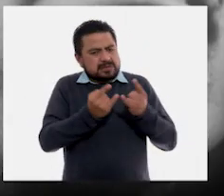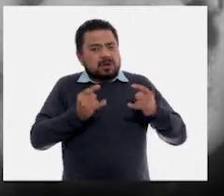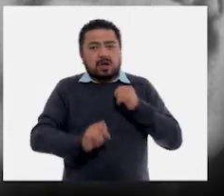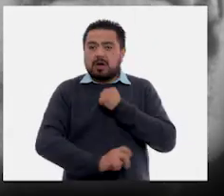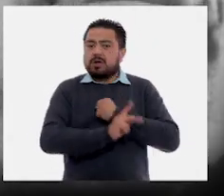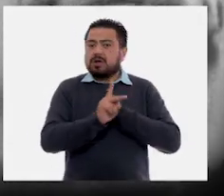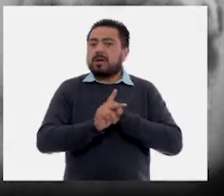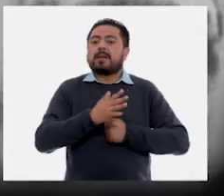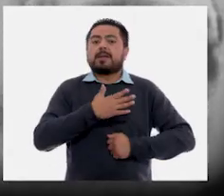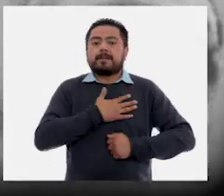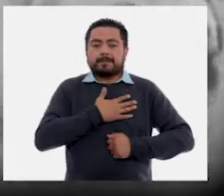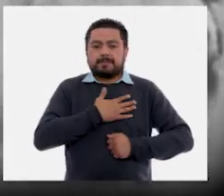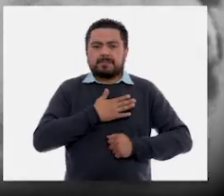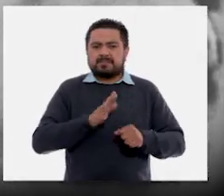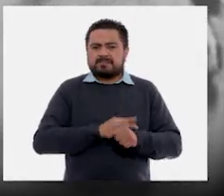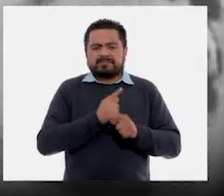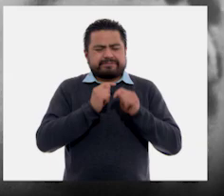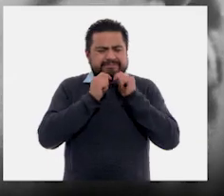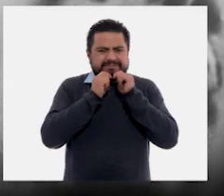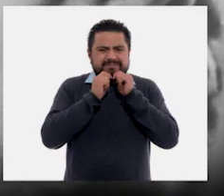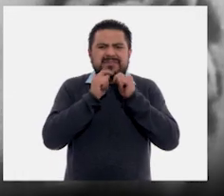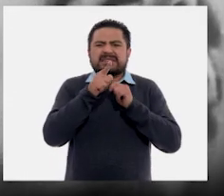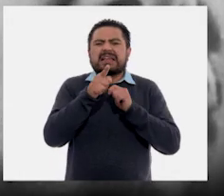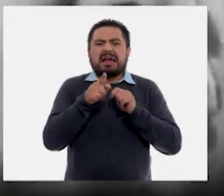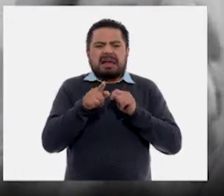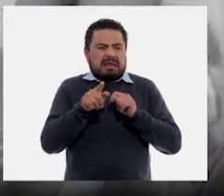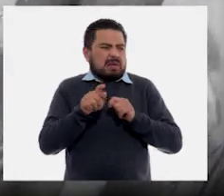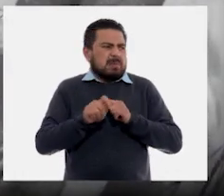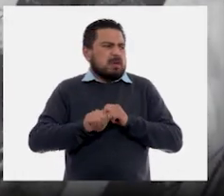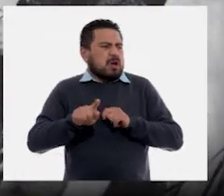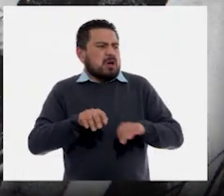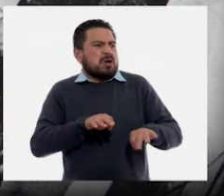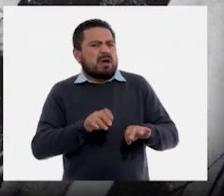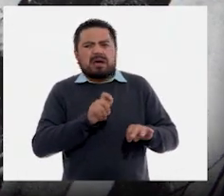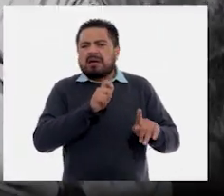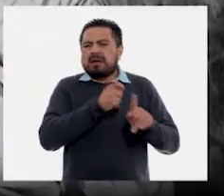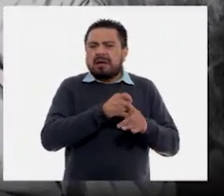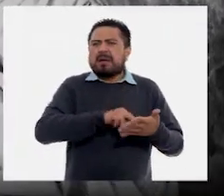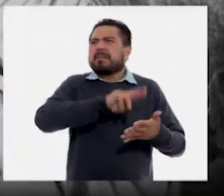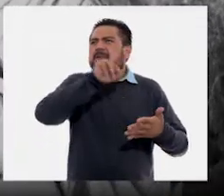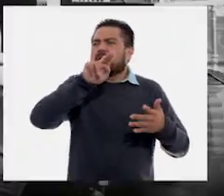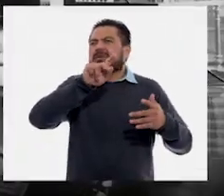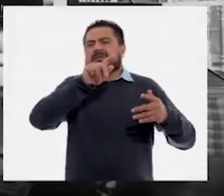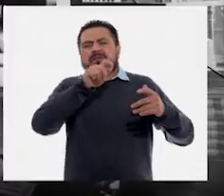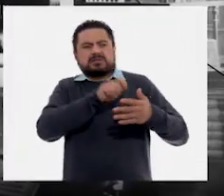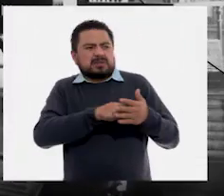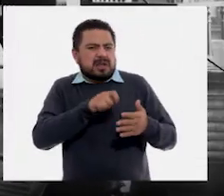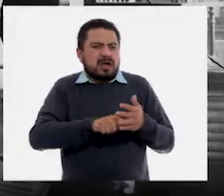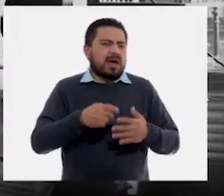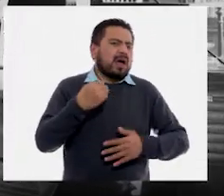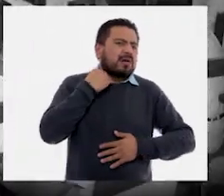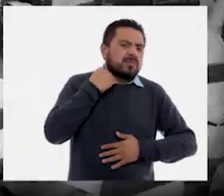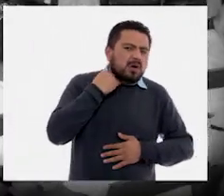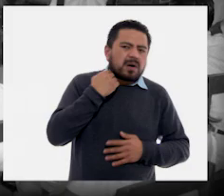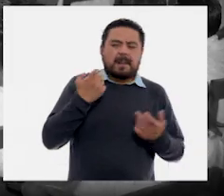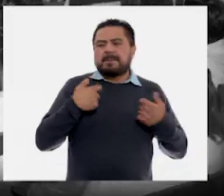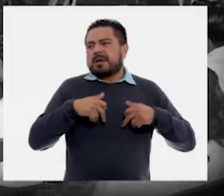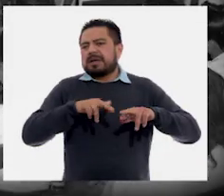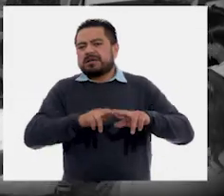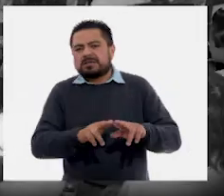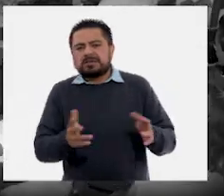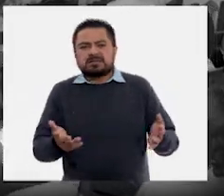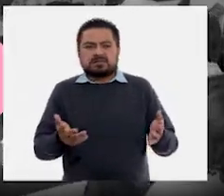país. Porque no importa a qué te dediques, muralista, pintor, escritor, abogado,